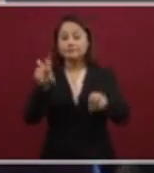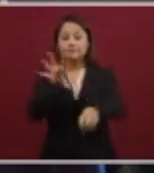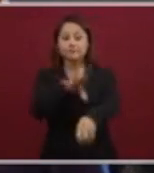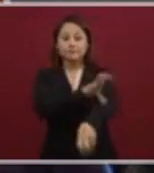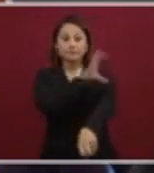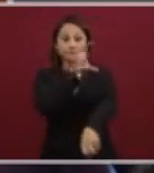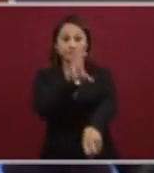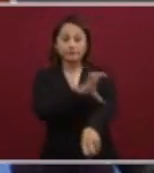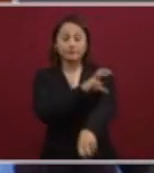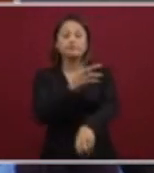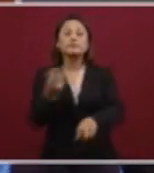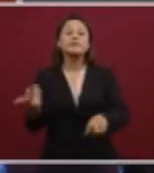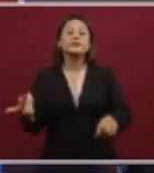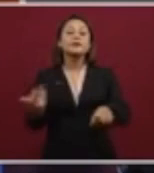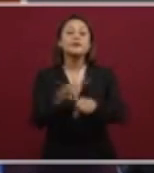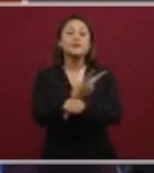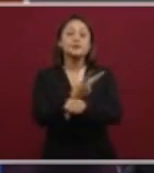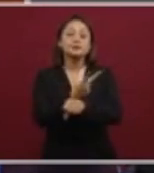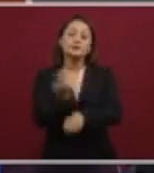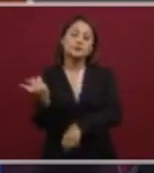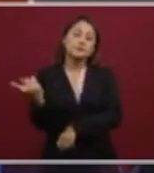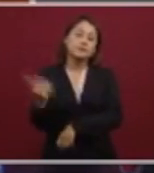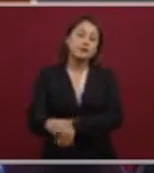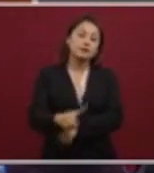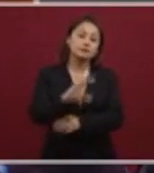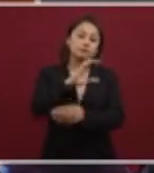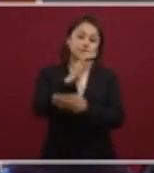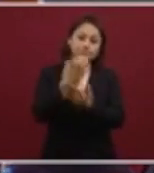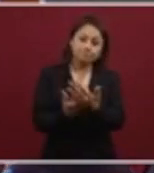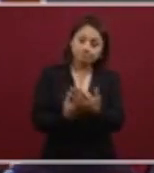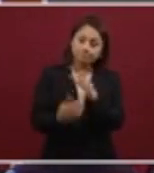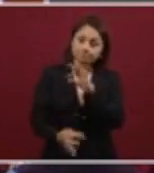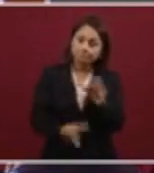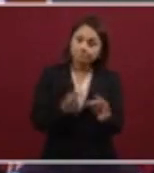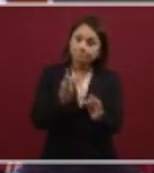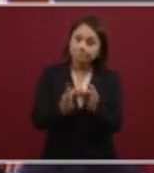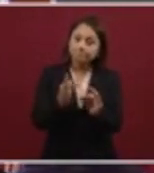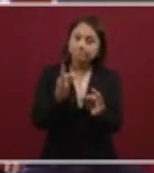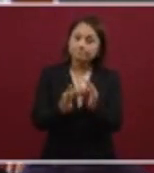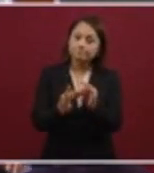Se deben cumplir los contratos de inversión